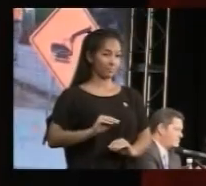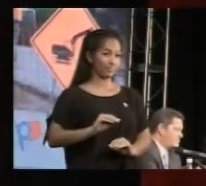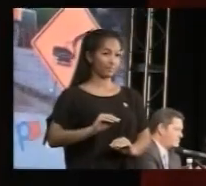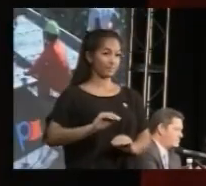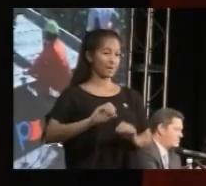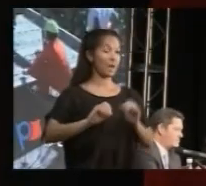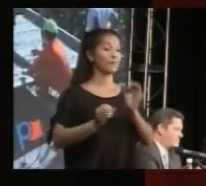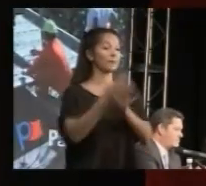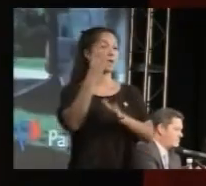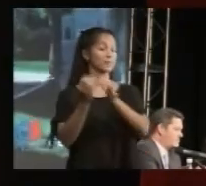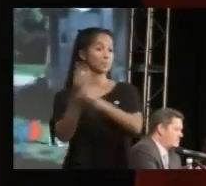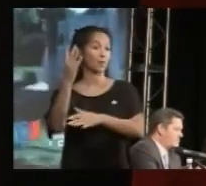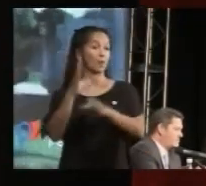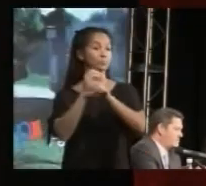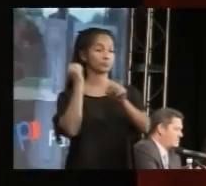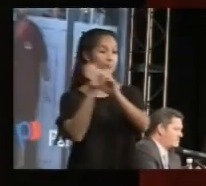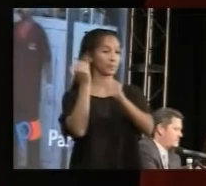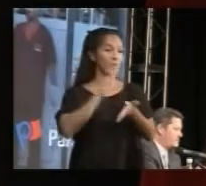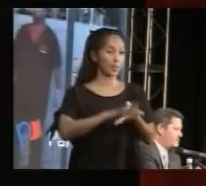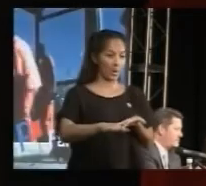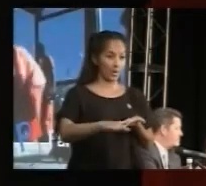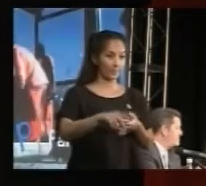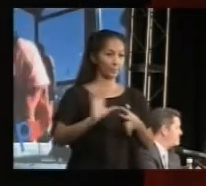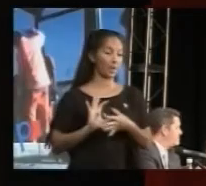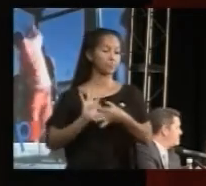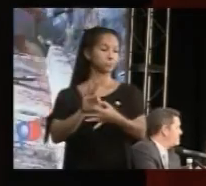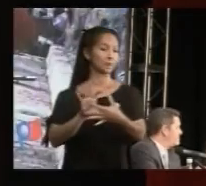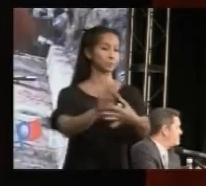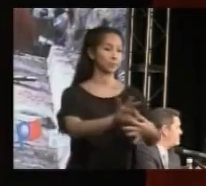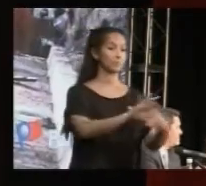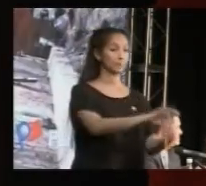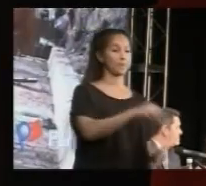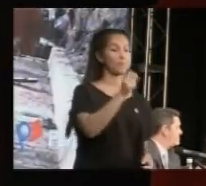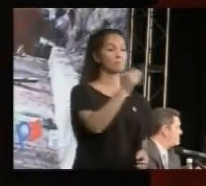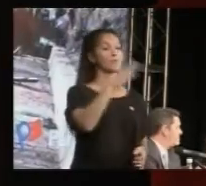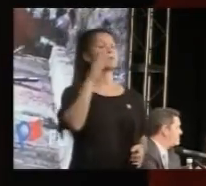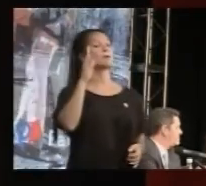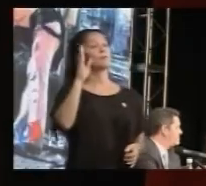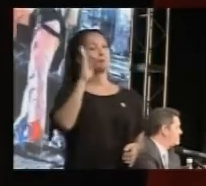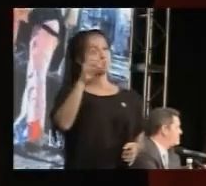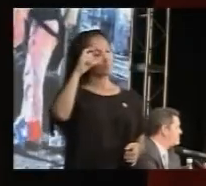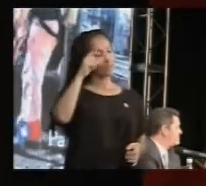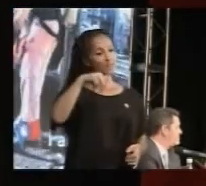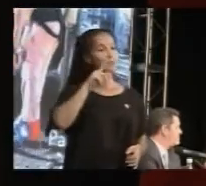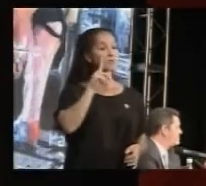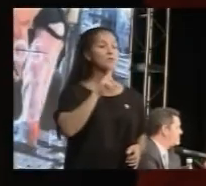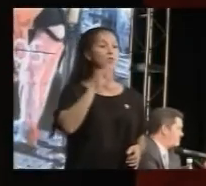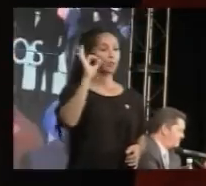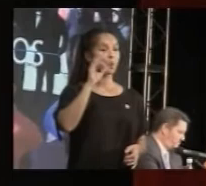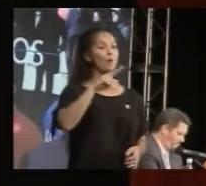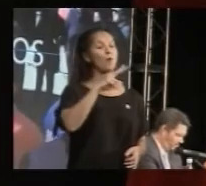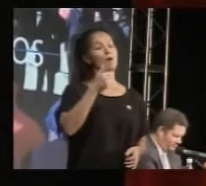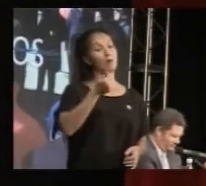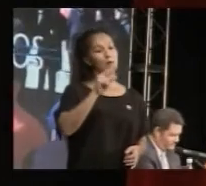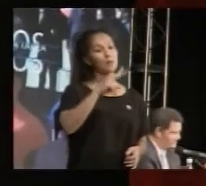nuevas líneas de transporte interurbano que nos conectan con Olo Verde, San Benito y Colonia Avellaneda. Hace pocos se creó